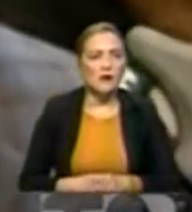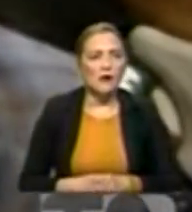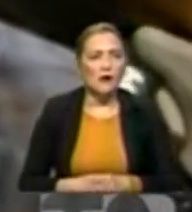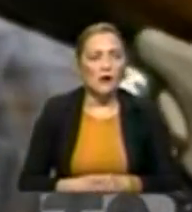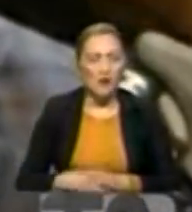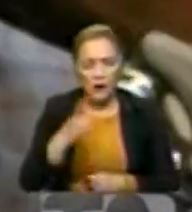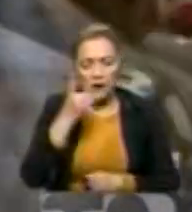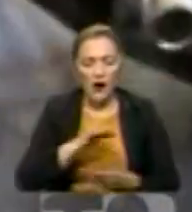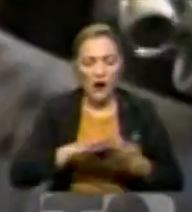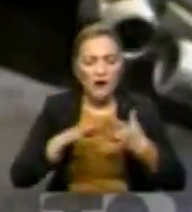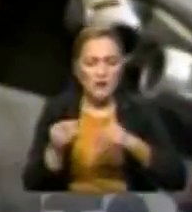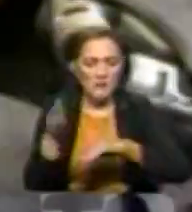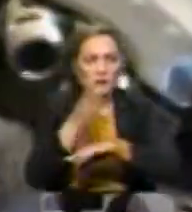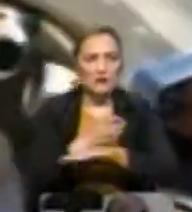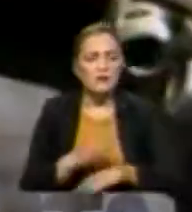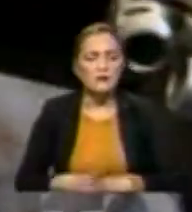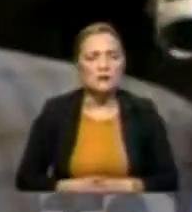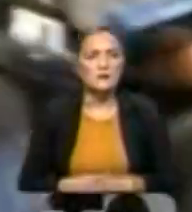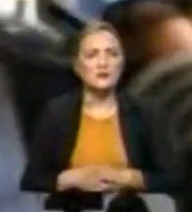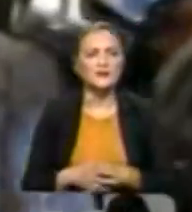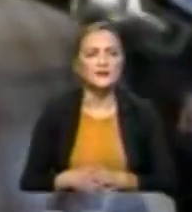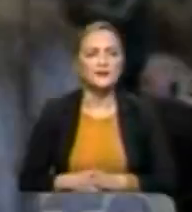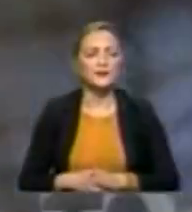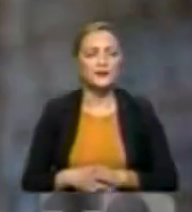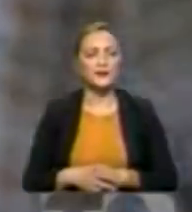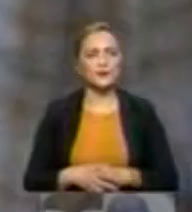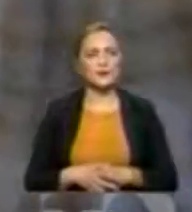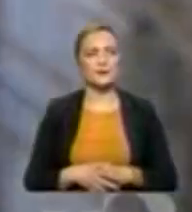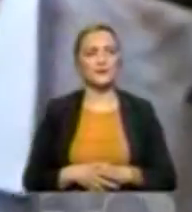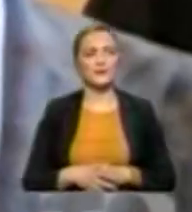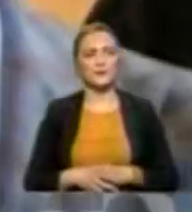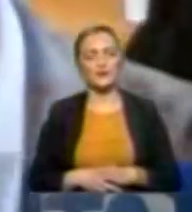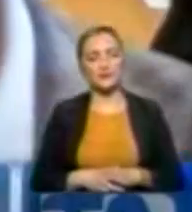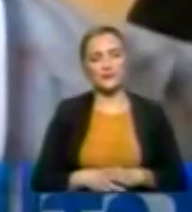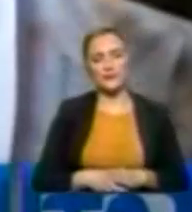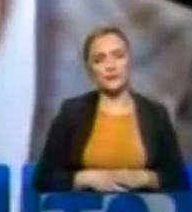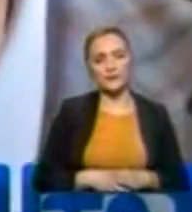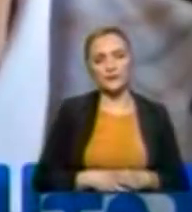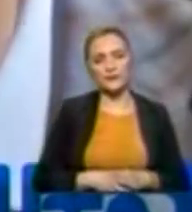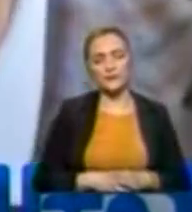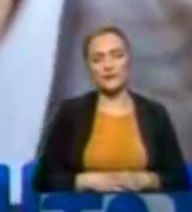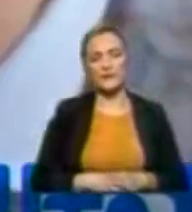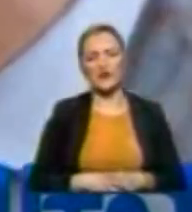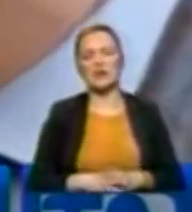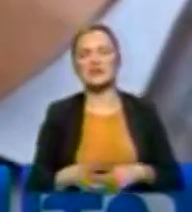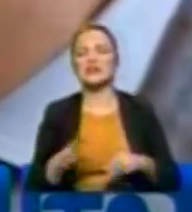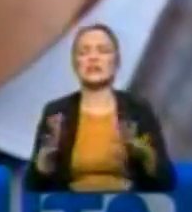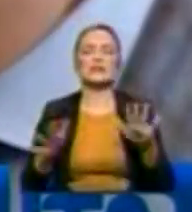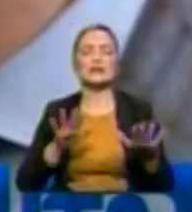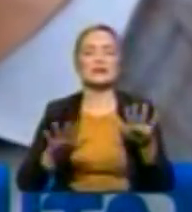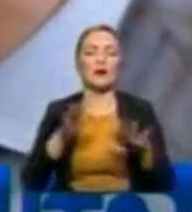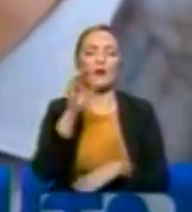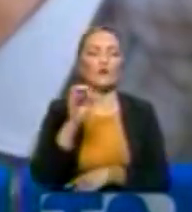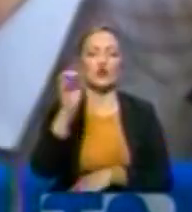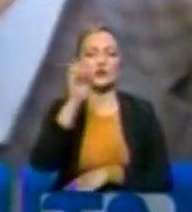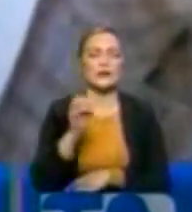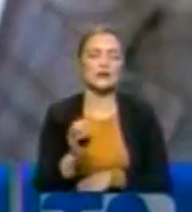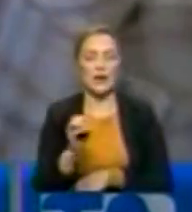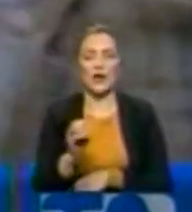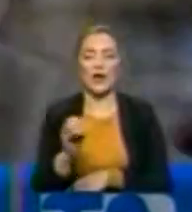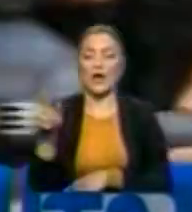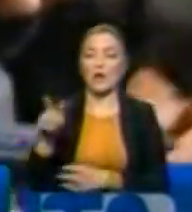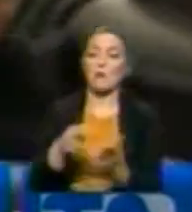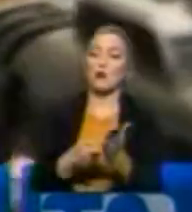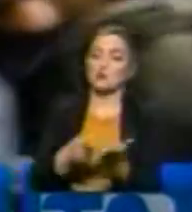resolución anterior de la Contraloría. Tiene que ver con los porcentajes de gravamen al